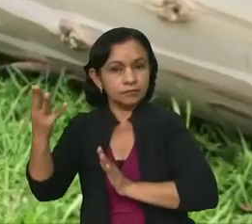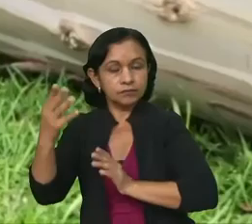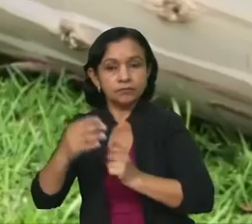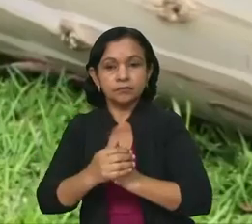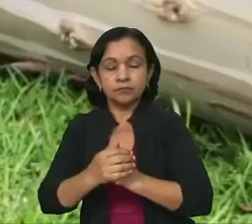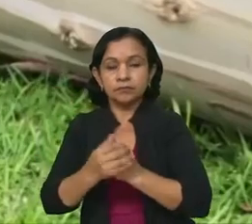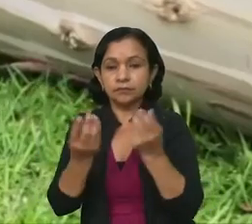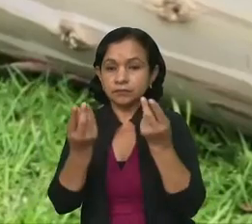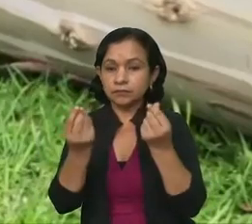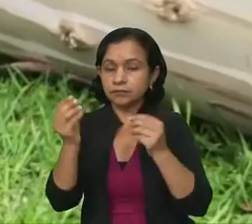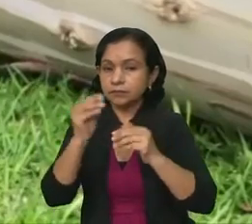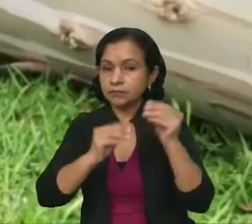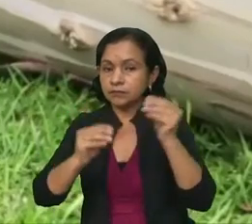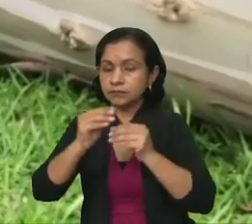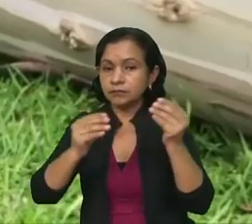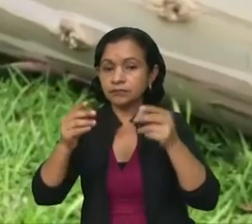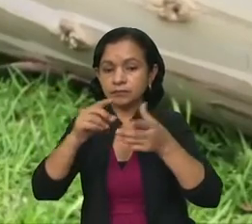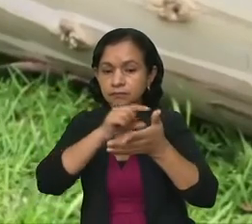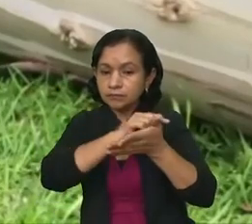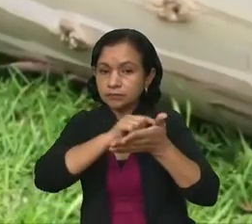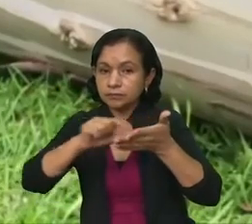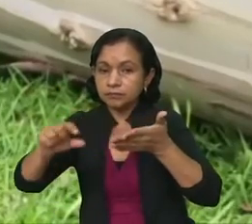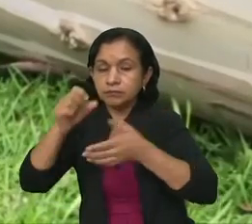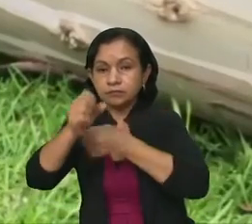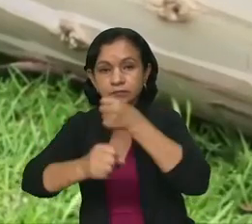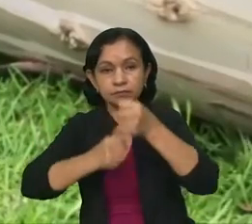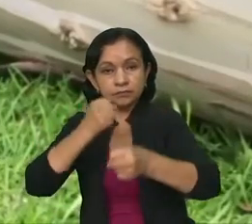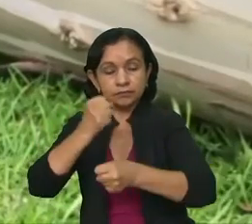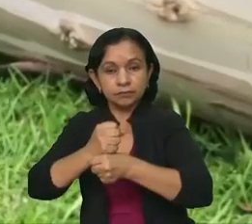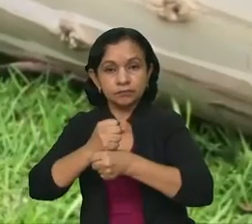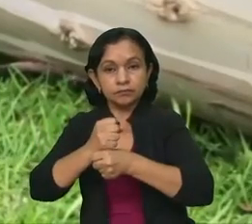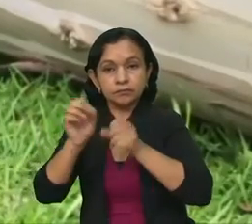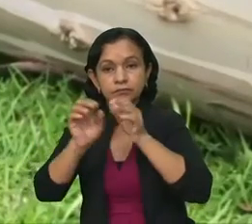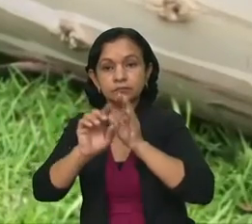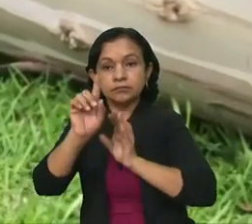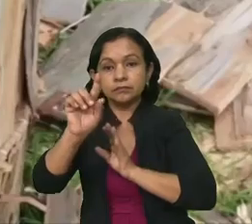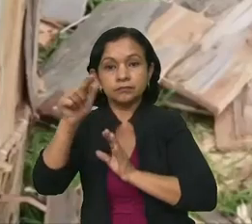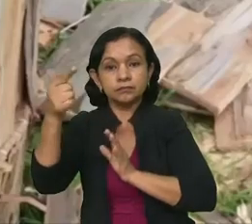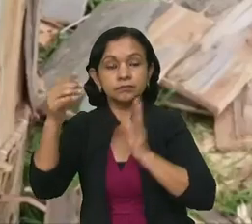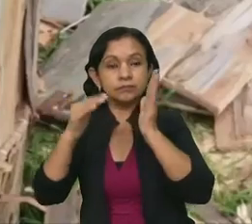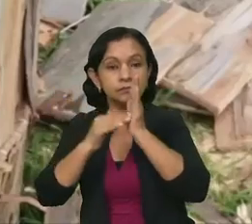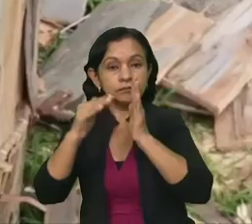flujo económico en la exportación de madera en lo que va del año supera los